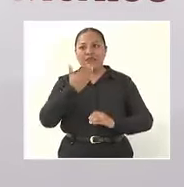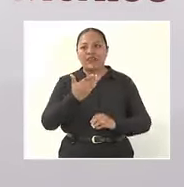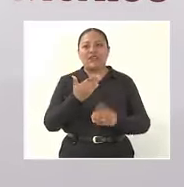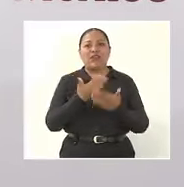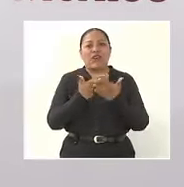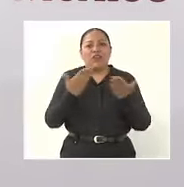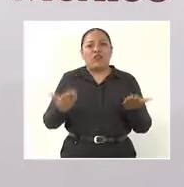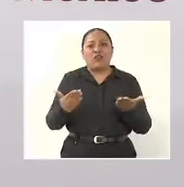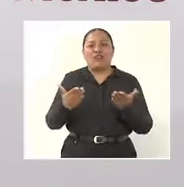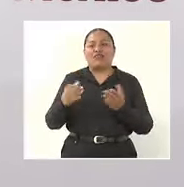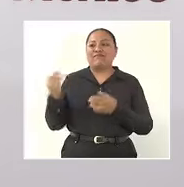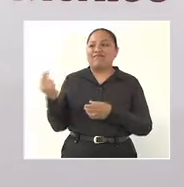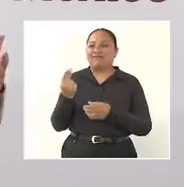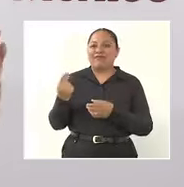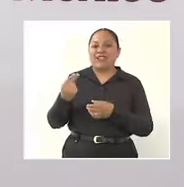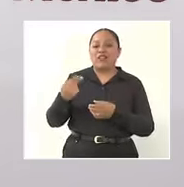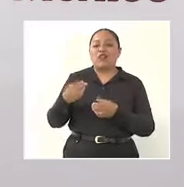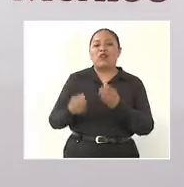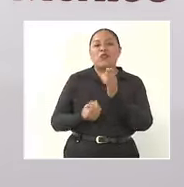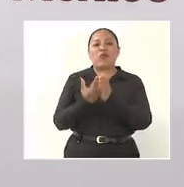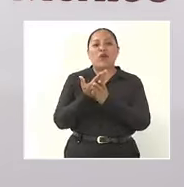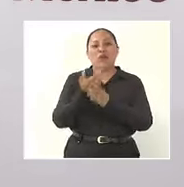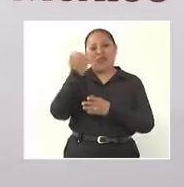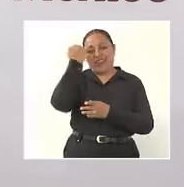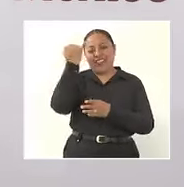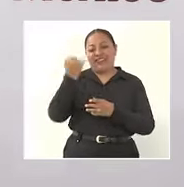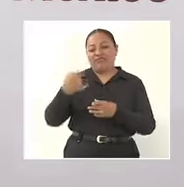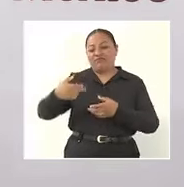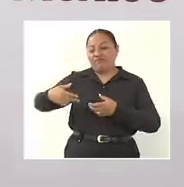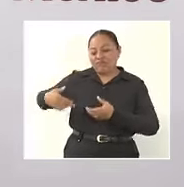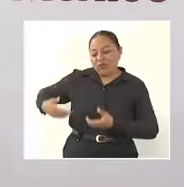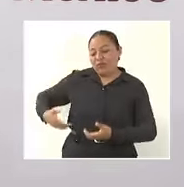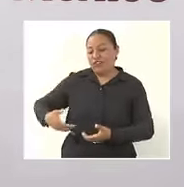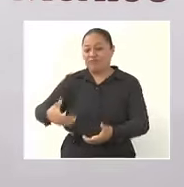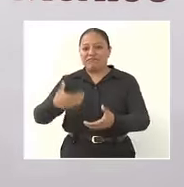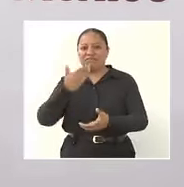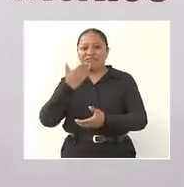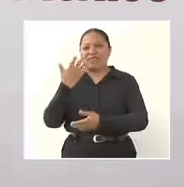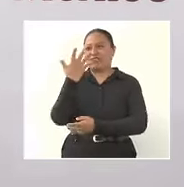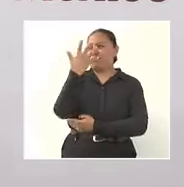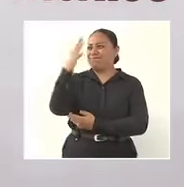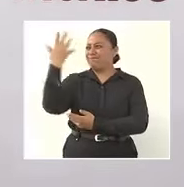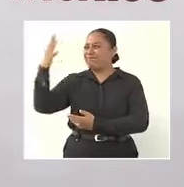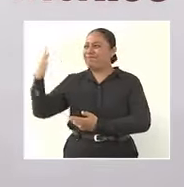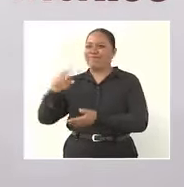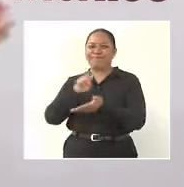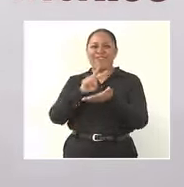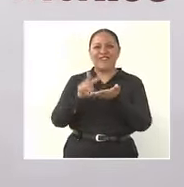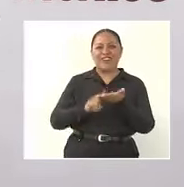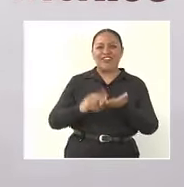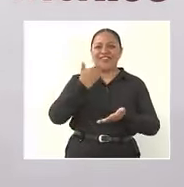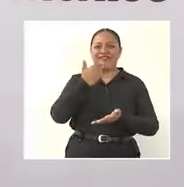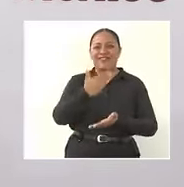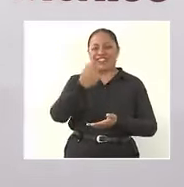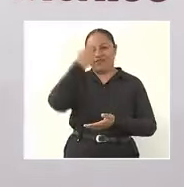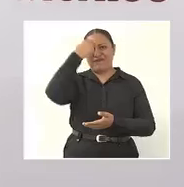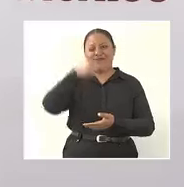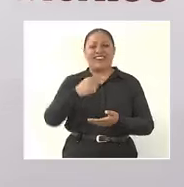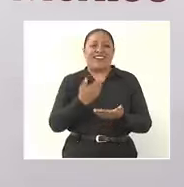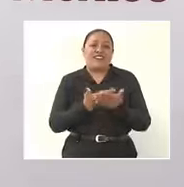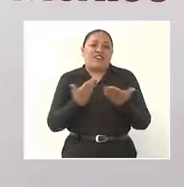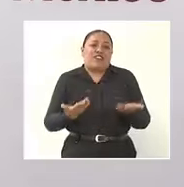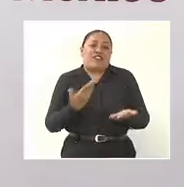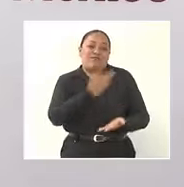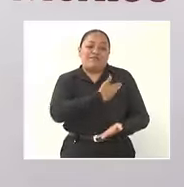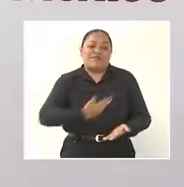esas vialidades y desde luego asociarlo a este Programa Nacional de Restauración Ambiental que la presidenta nos ha